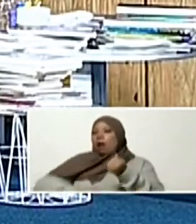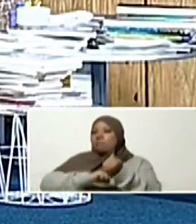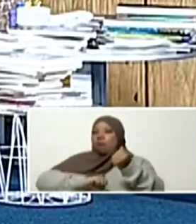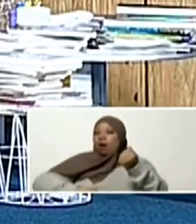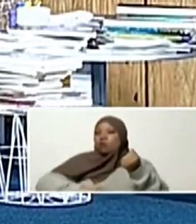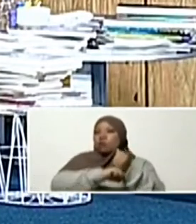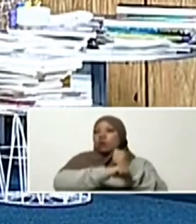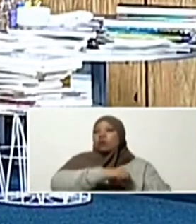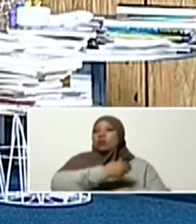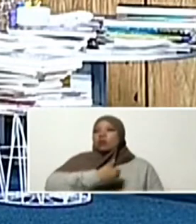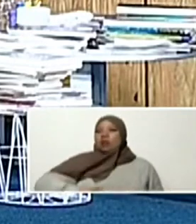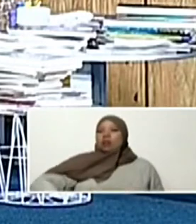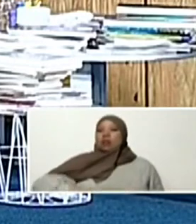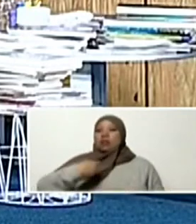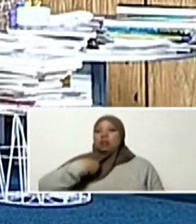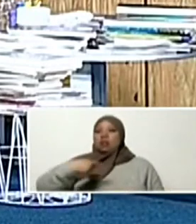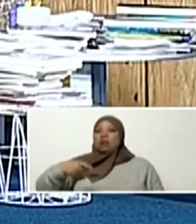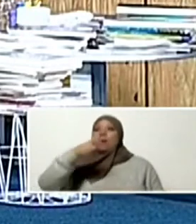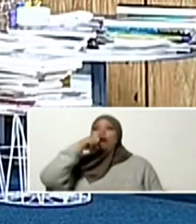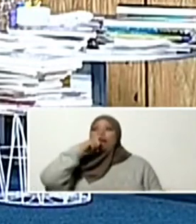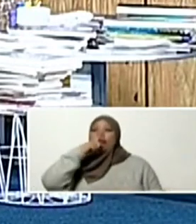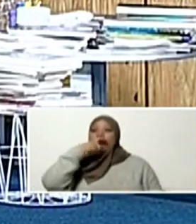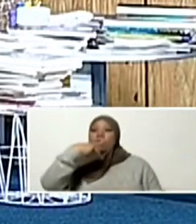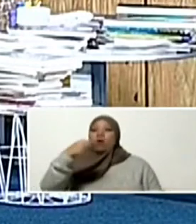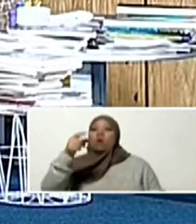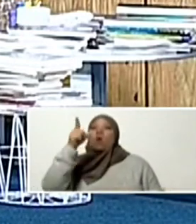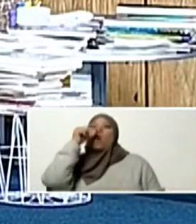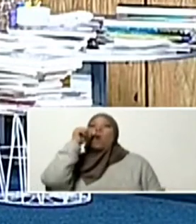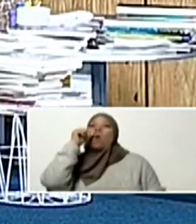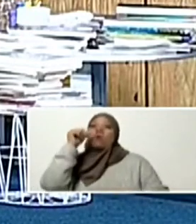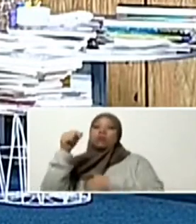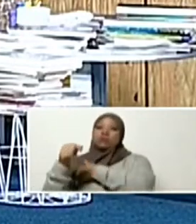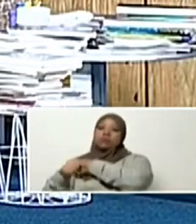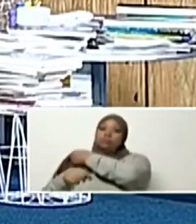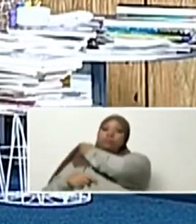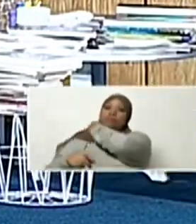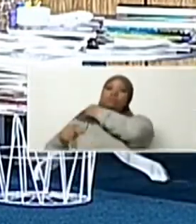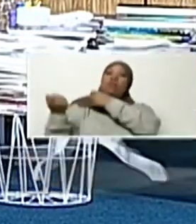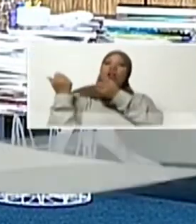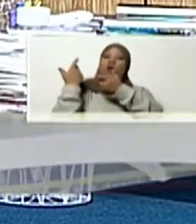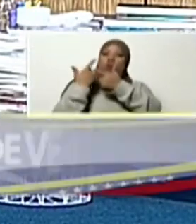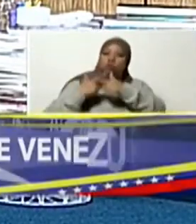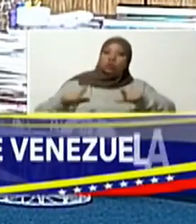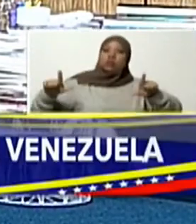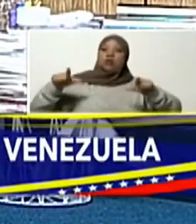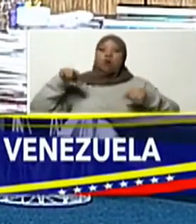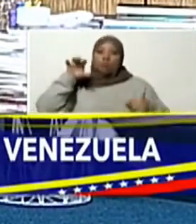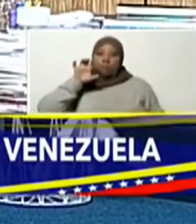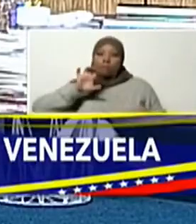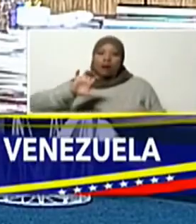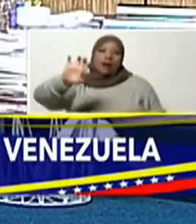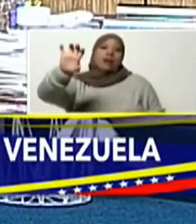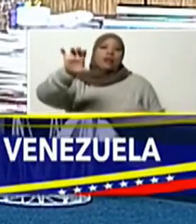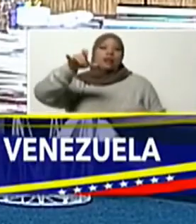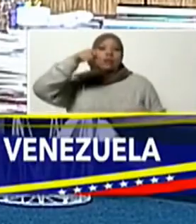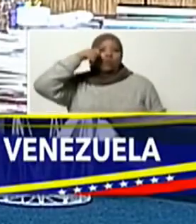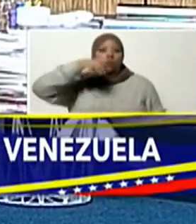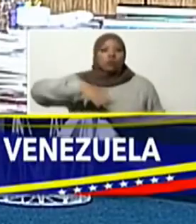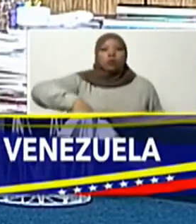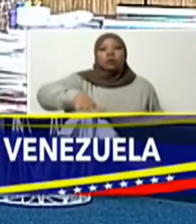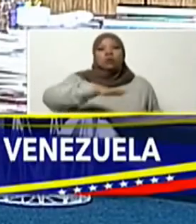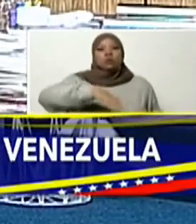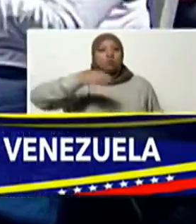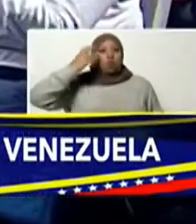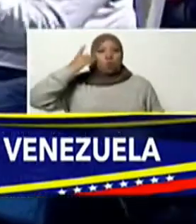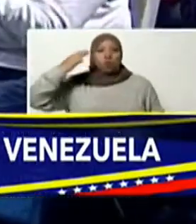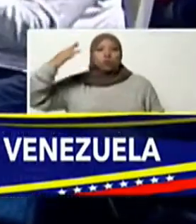Maduro, no es a un ser humano, no es a un hombre. Es a una causa, es a un país, es a una patria, es a un